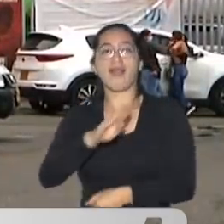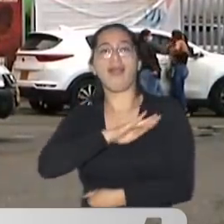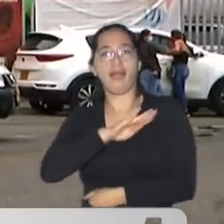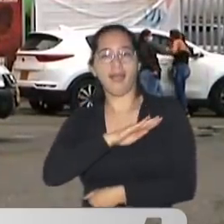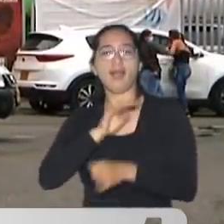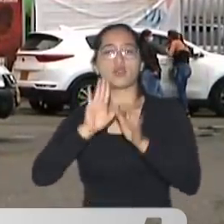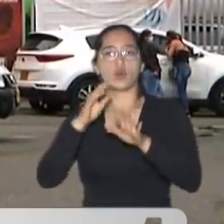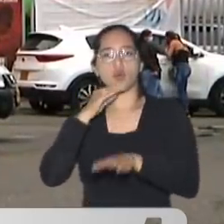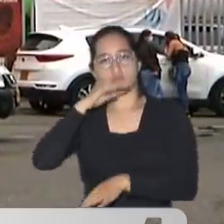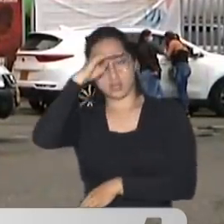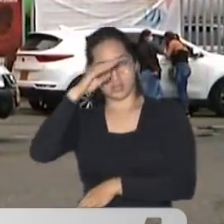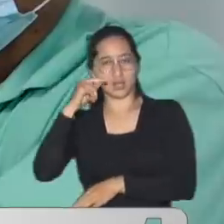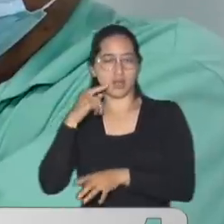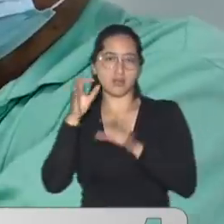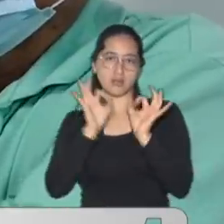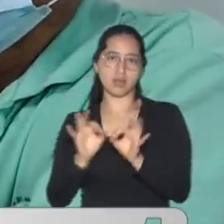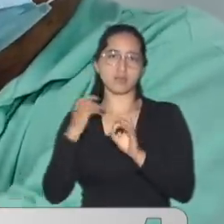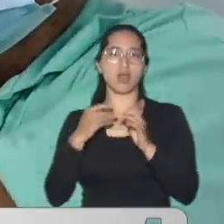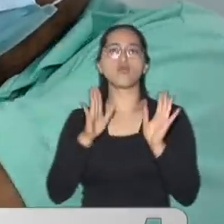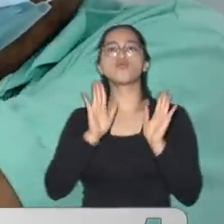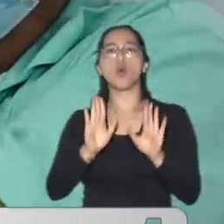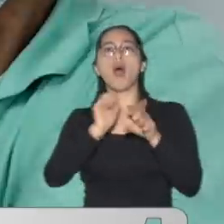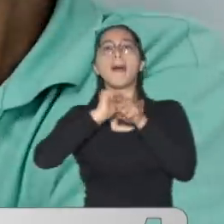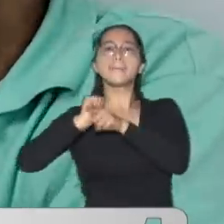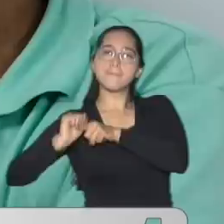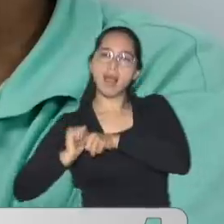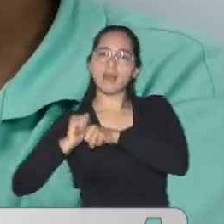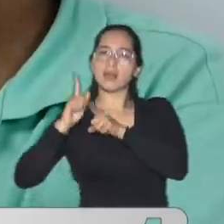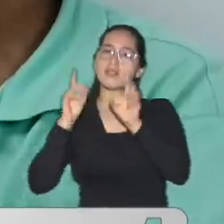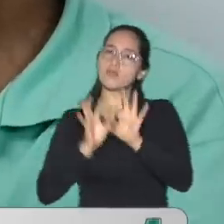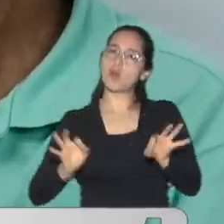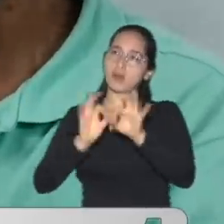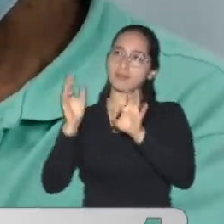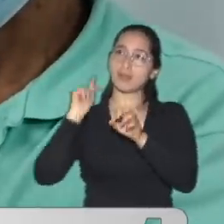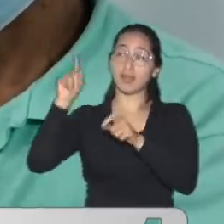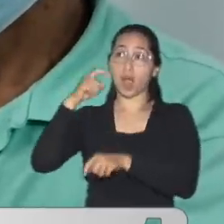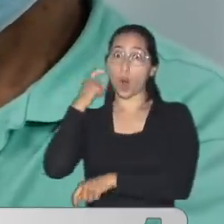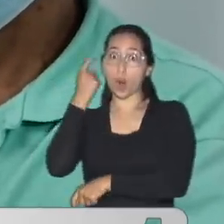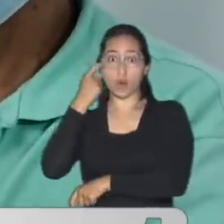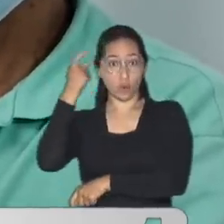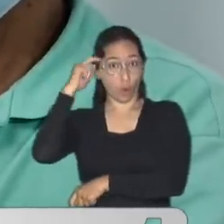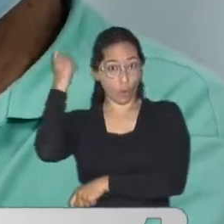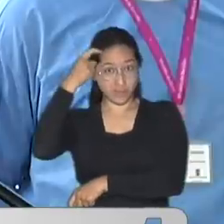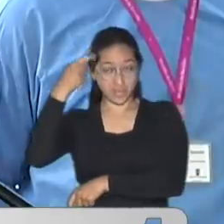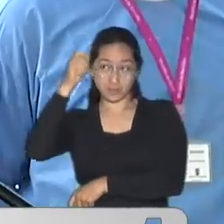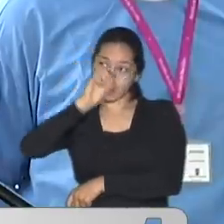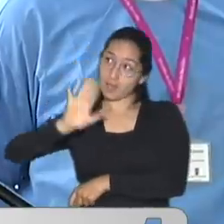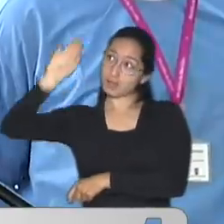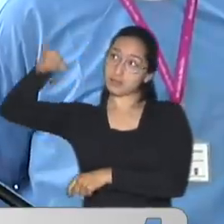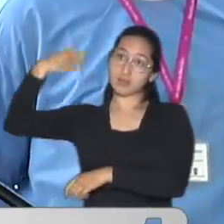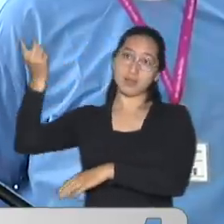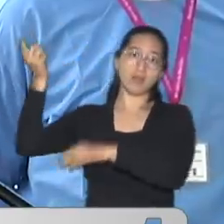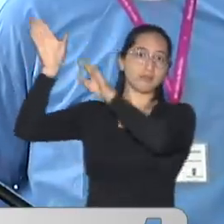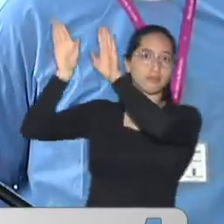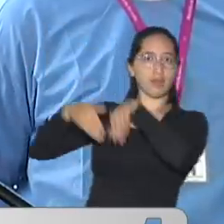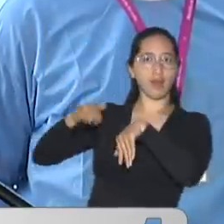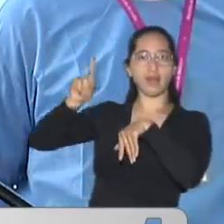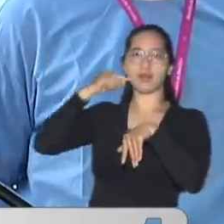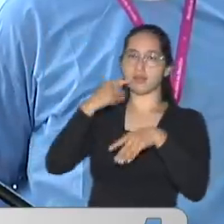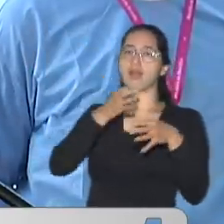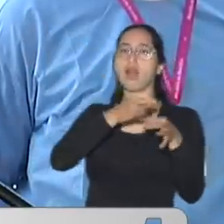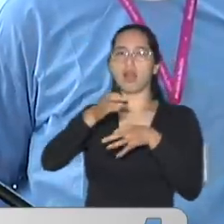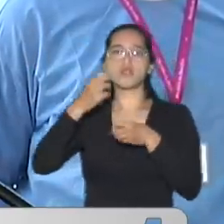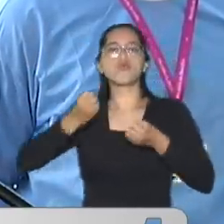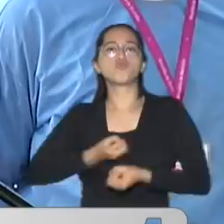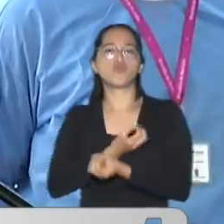que las vacunas deben ser suministradas por el gobierno nacional. No podemos dejar que los que están vendiendo las vacunas se hagan los rogados,